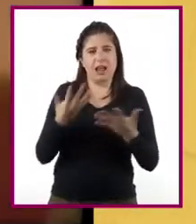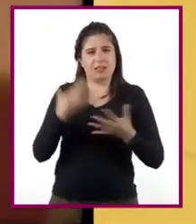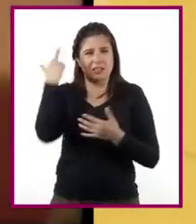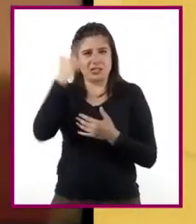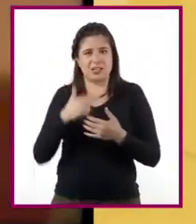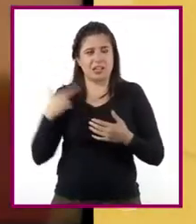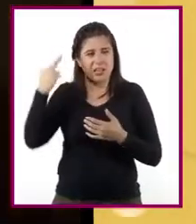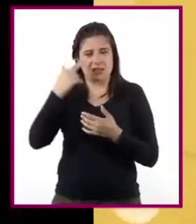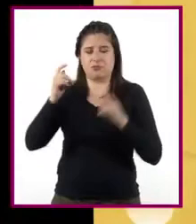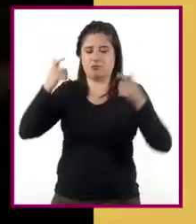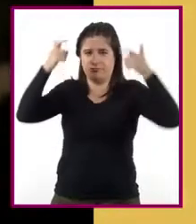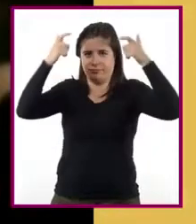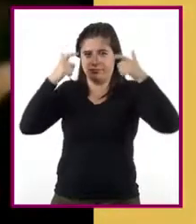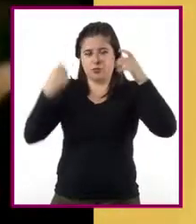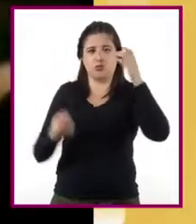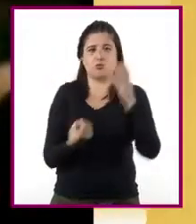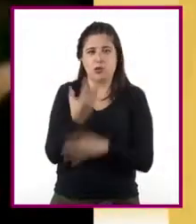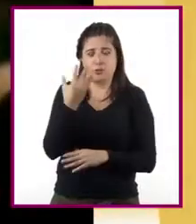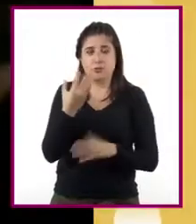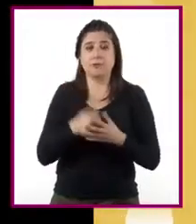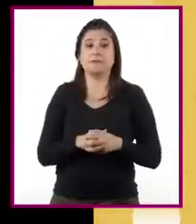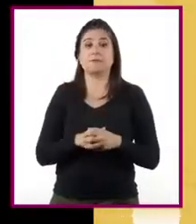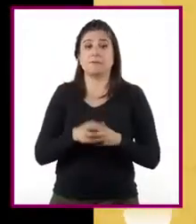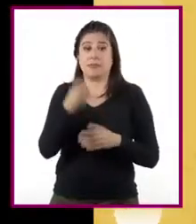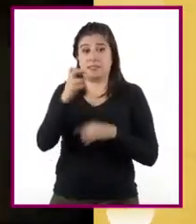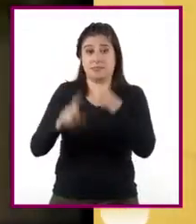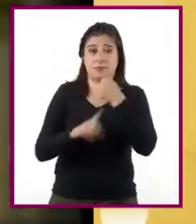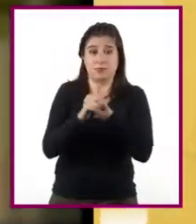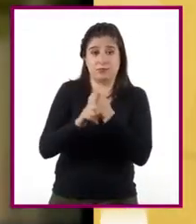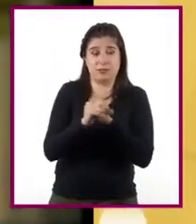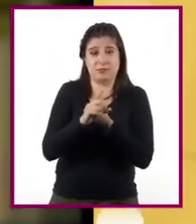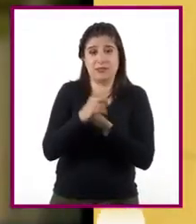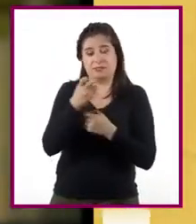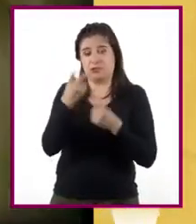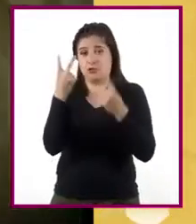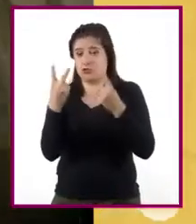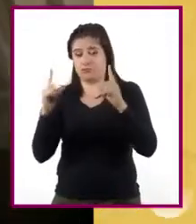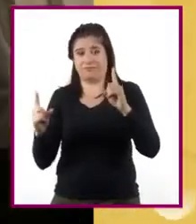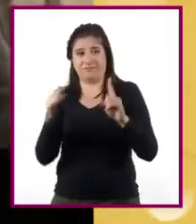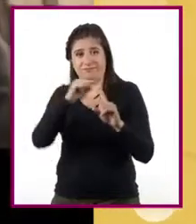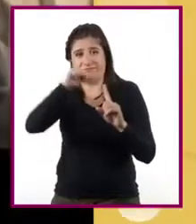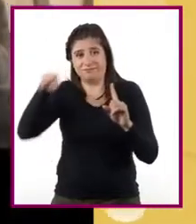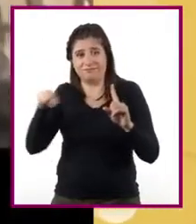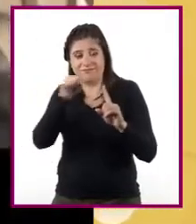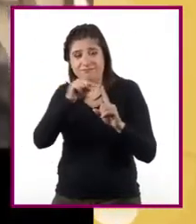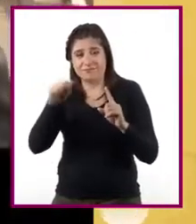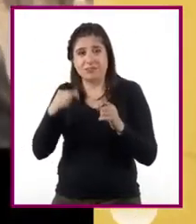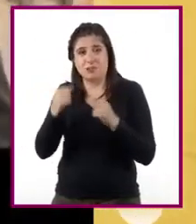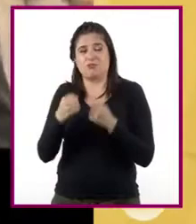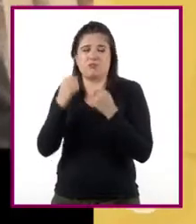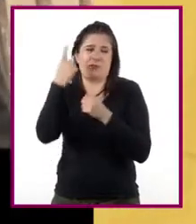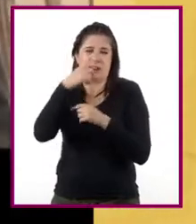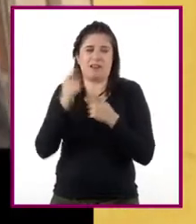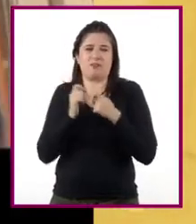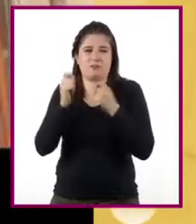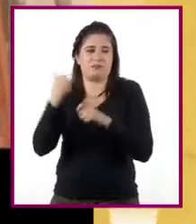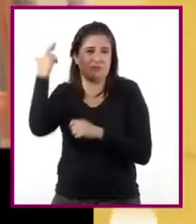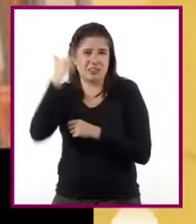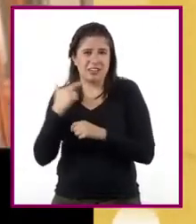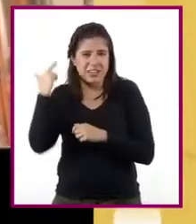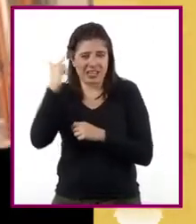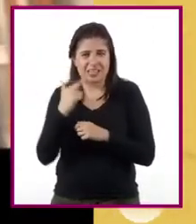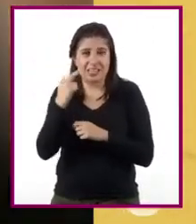en manos del ayuntamiento y al conflicto entre estas dos instancias de poder, al que se va a unir en 1810 la